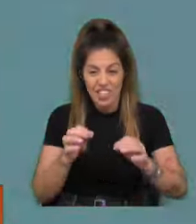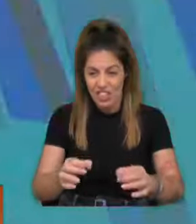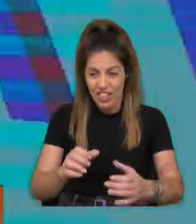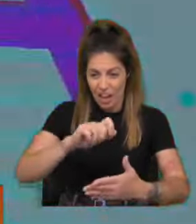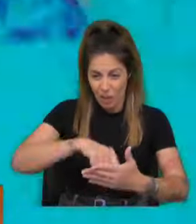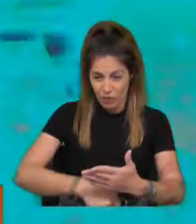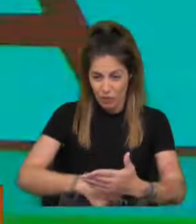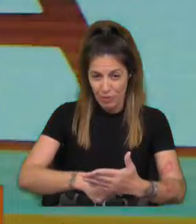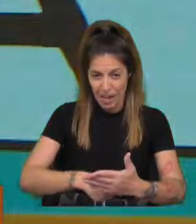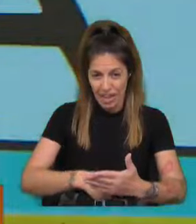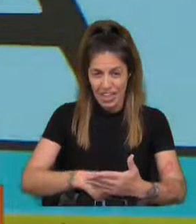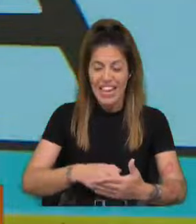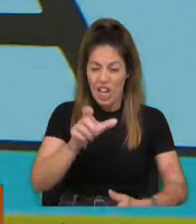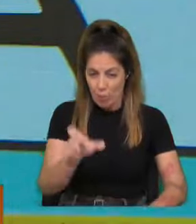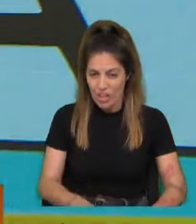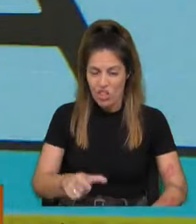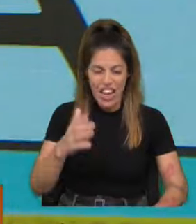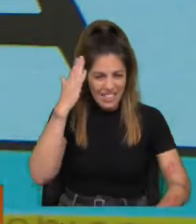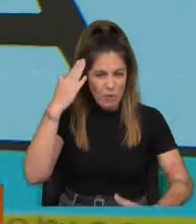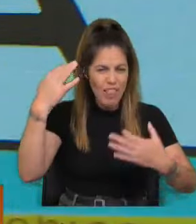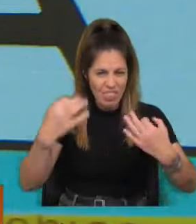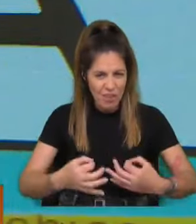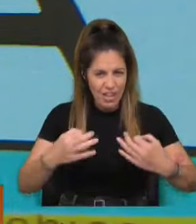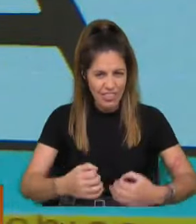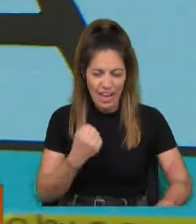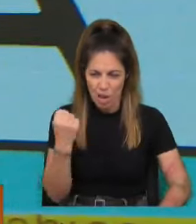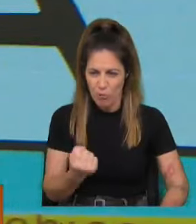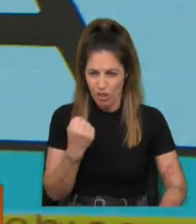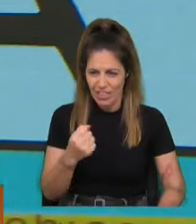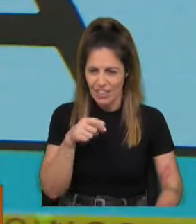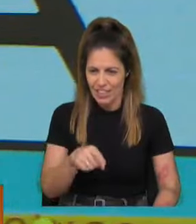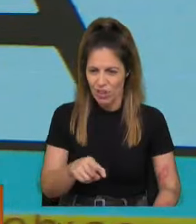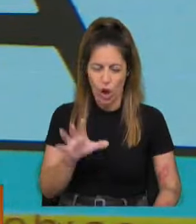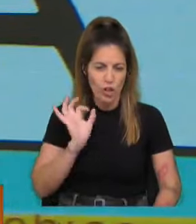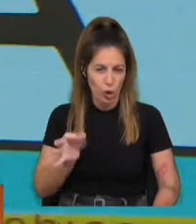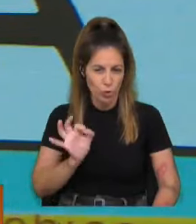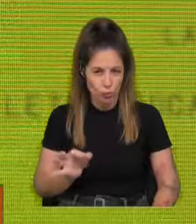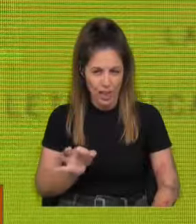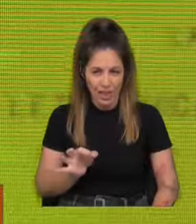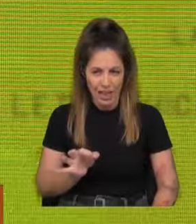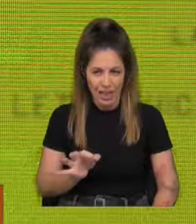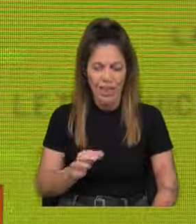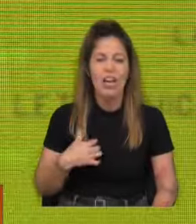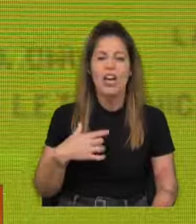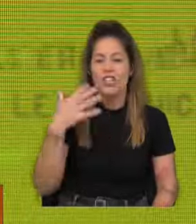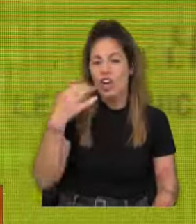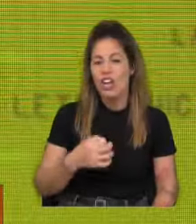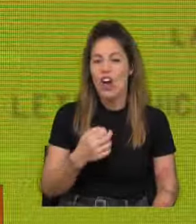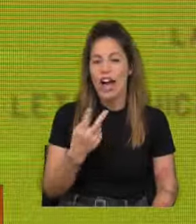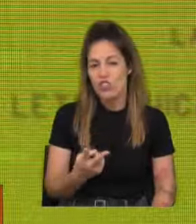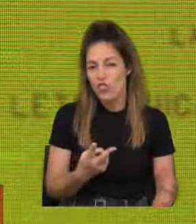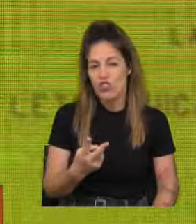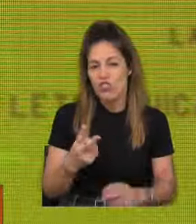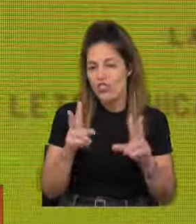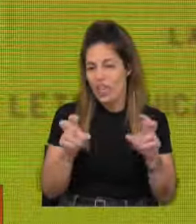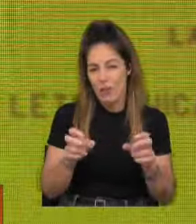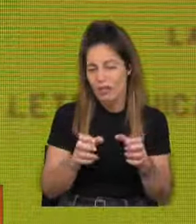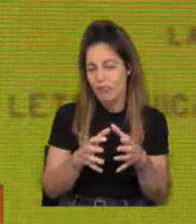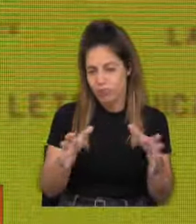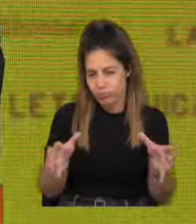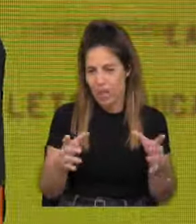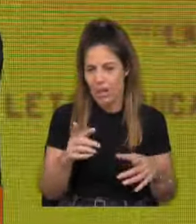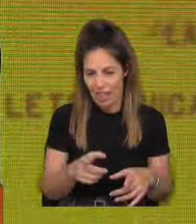firmas a una situación en que la gente sepa realmente la importancia de esto en octubre Bueno yo creo que ahí hay dos dimensiones brevemente